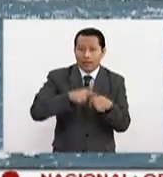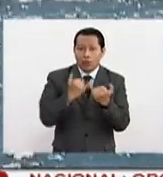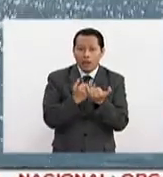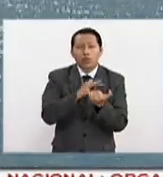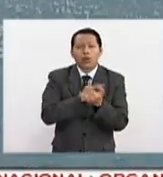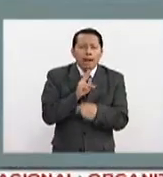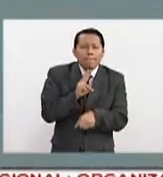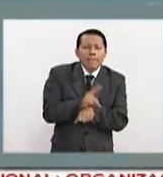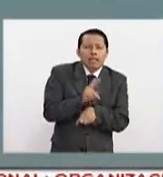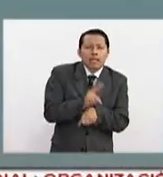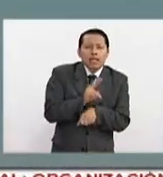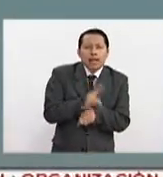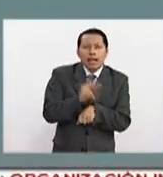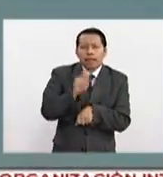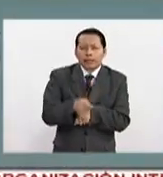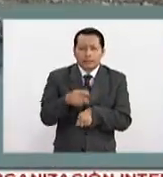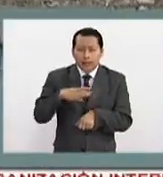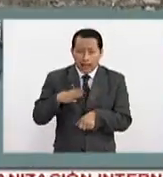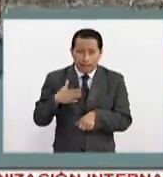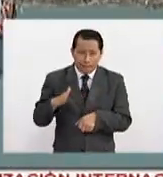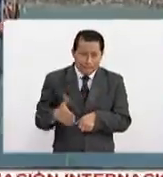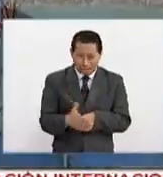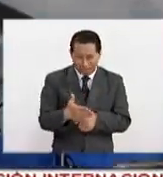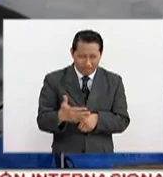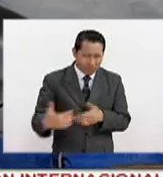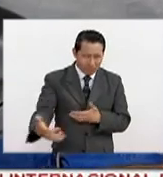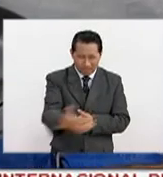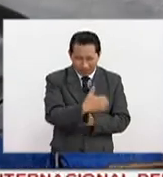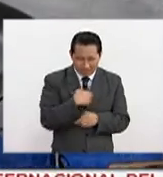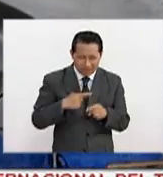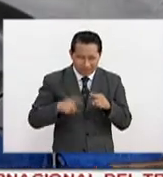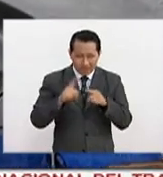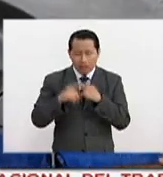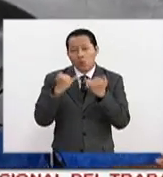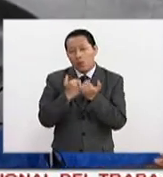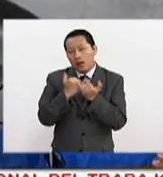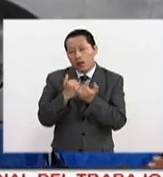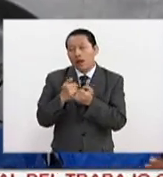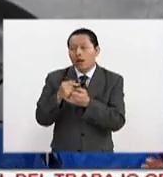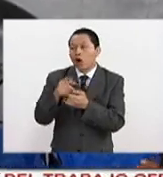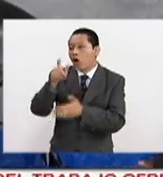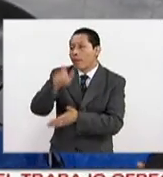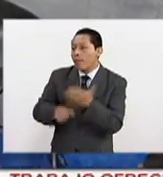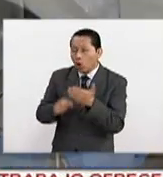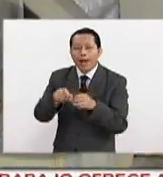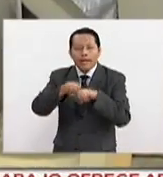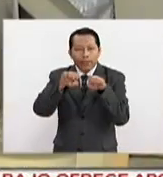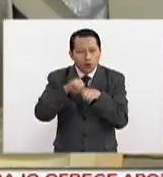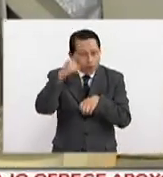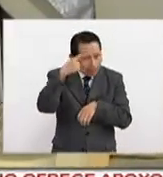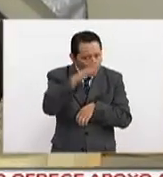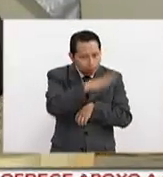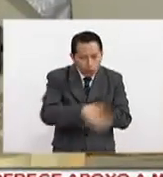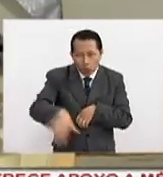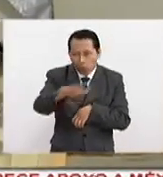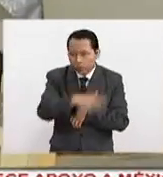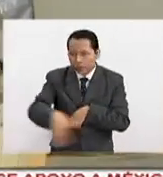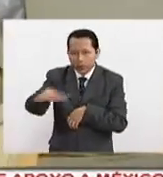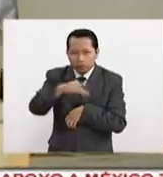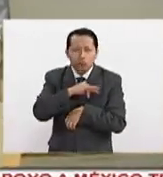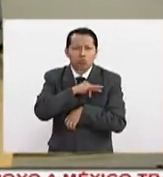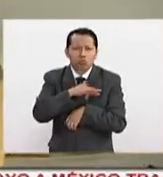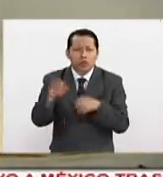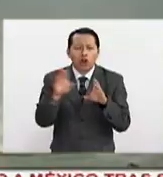de vigilancia para impedir la pesca furtiva y se adquirió equipo de búsqueda. Una vez logrado esto, comenzará la búsqueda por